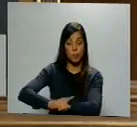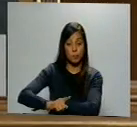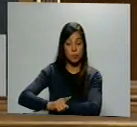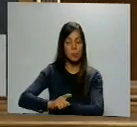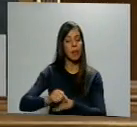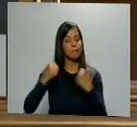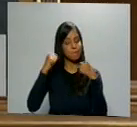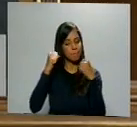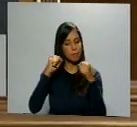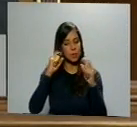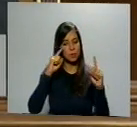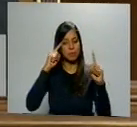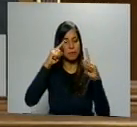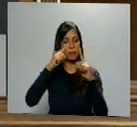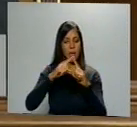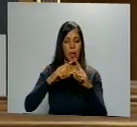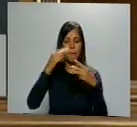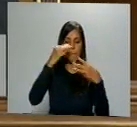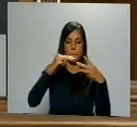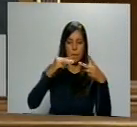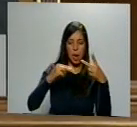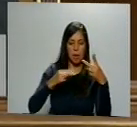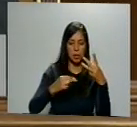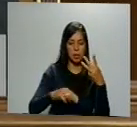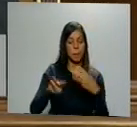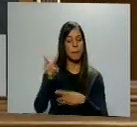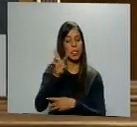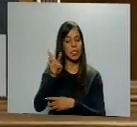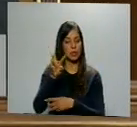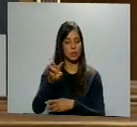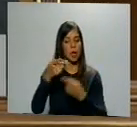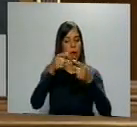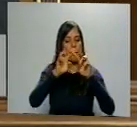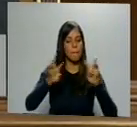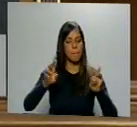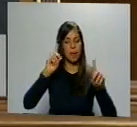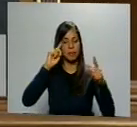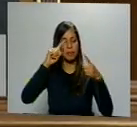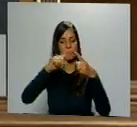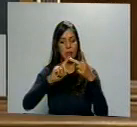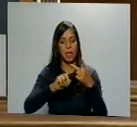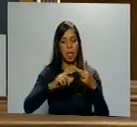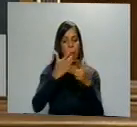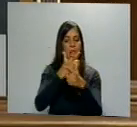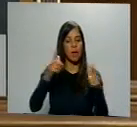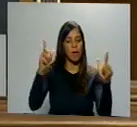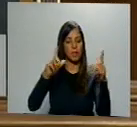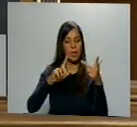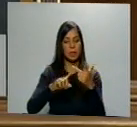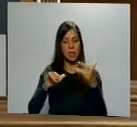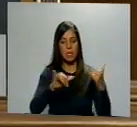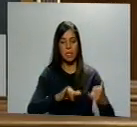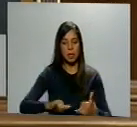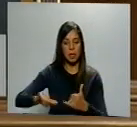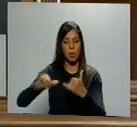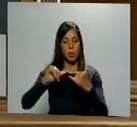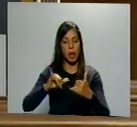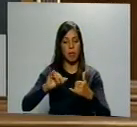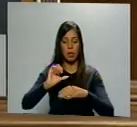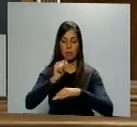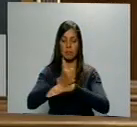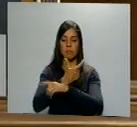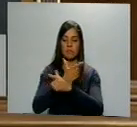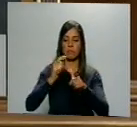realidad los valores supremos de la República Bolivariana de Venezuela de paz, libertad, igualdad,